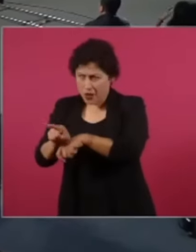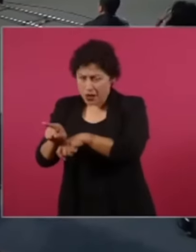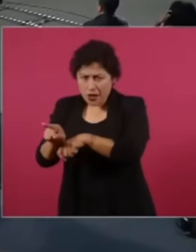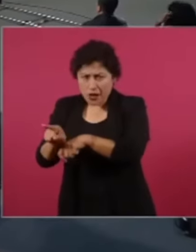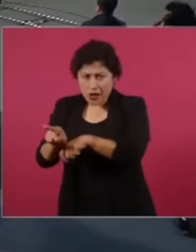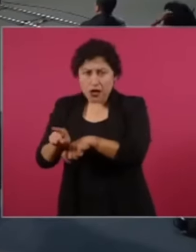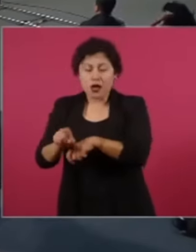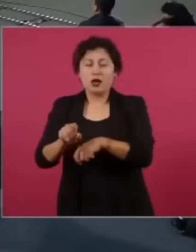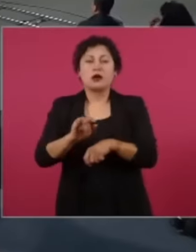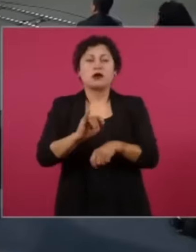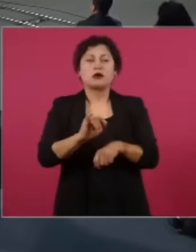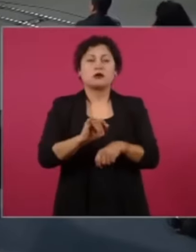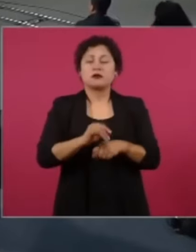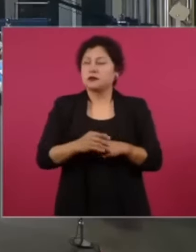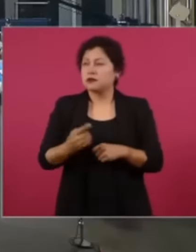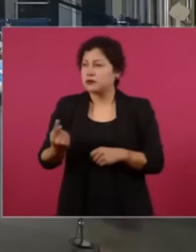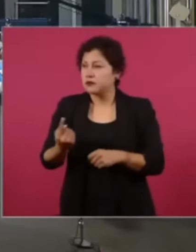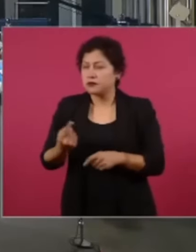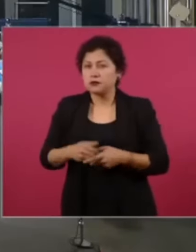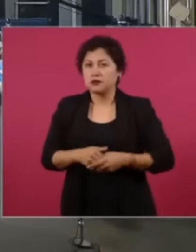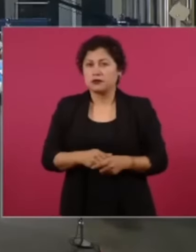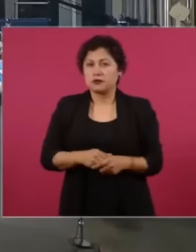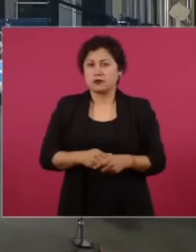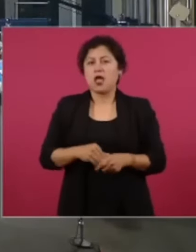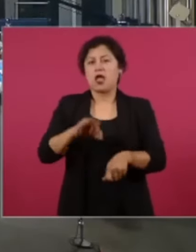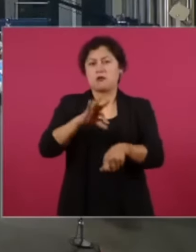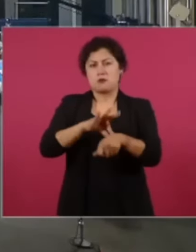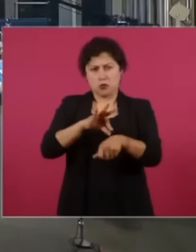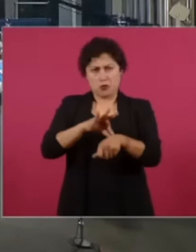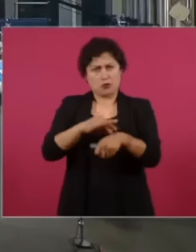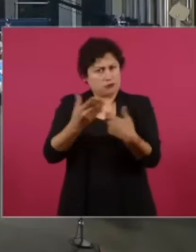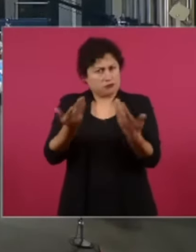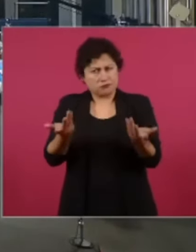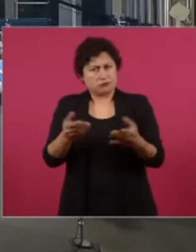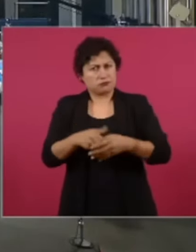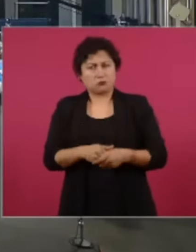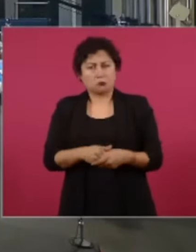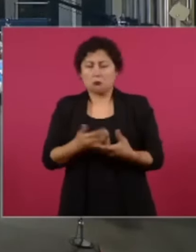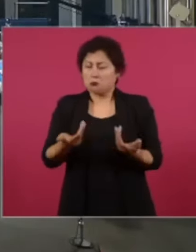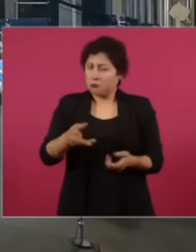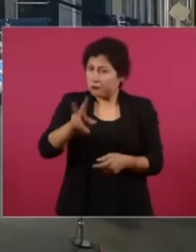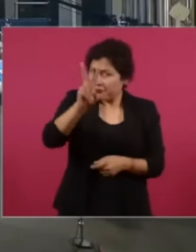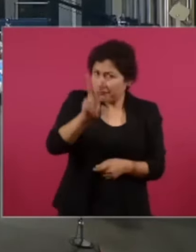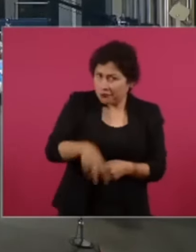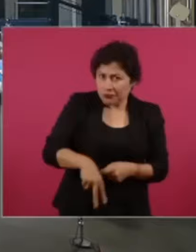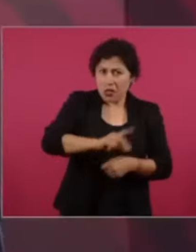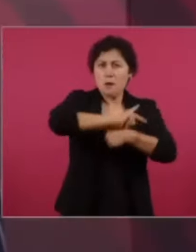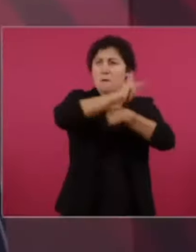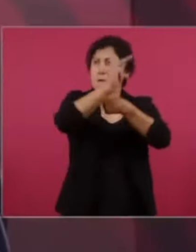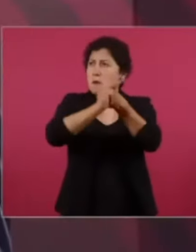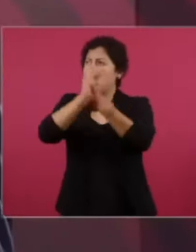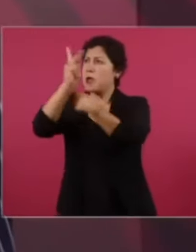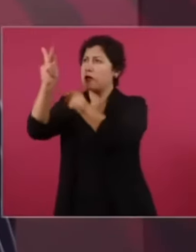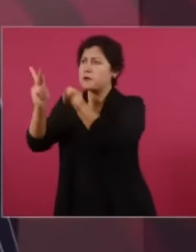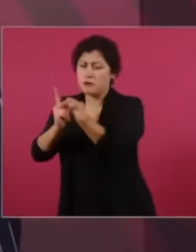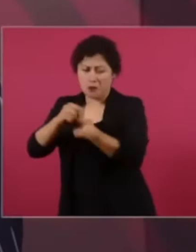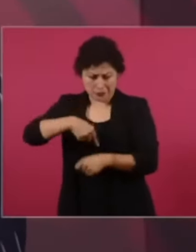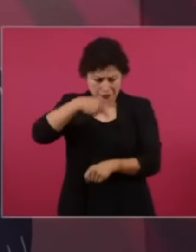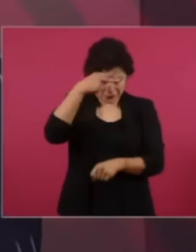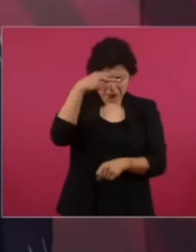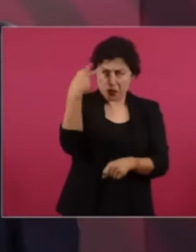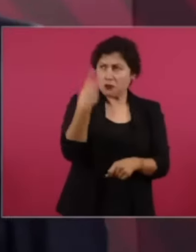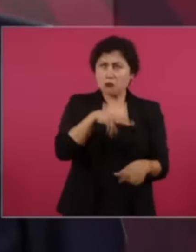elementos. Elementos ahí. ¿Eh? Médicos. Médicos, sí. O sea, llevamos relaciones con todos los países.